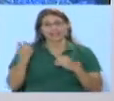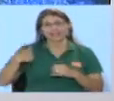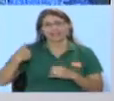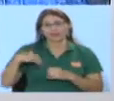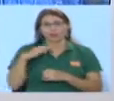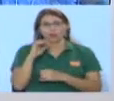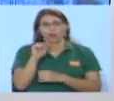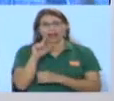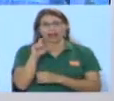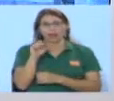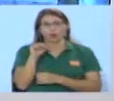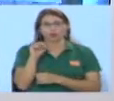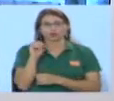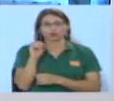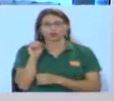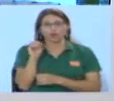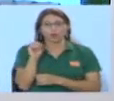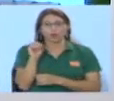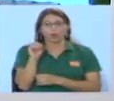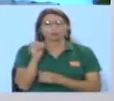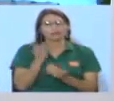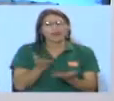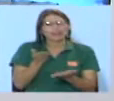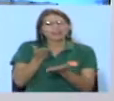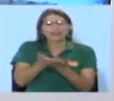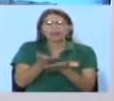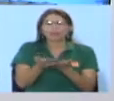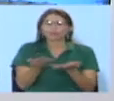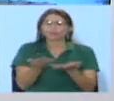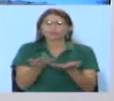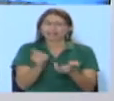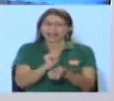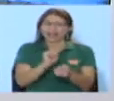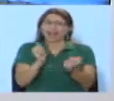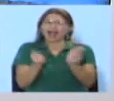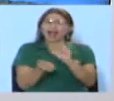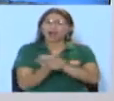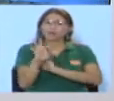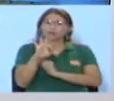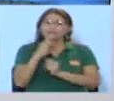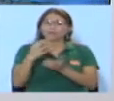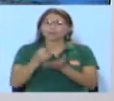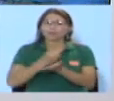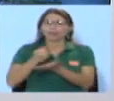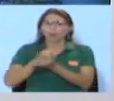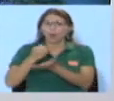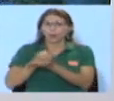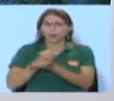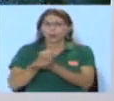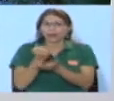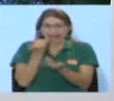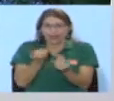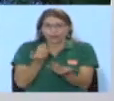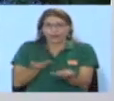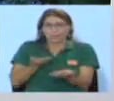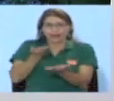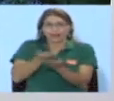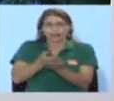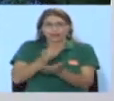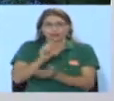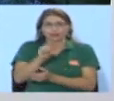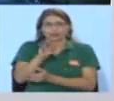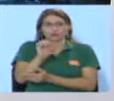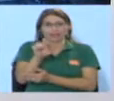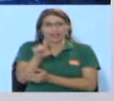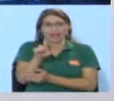don Alonso planteando, bueno, qué es lo que significa ese cambio en que está planteando la SUTEL para